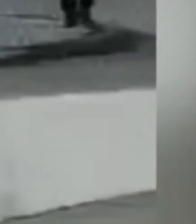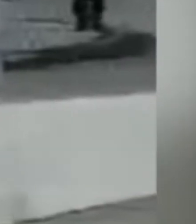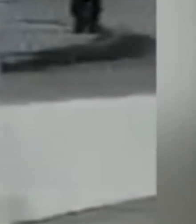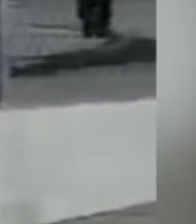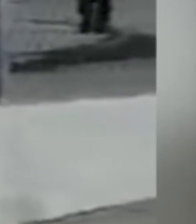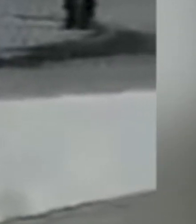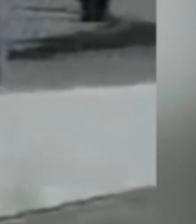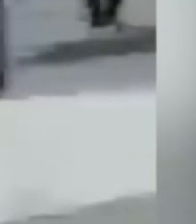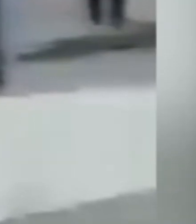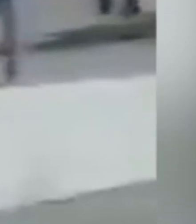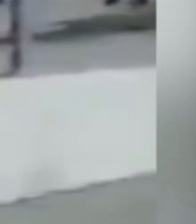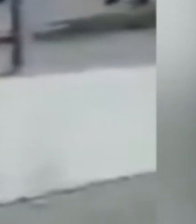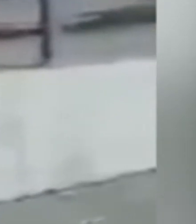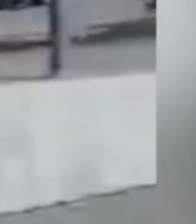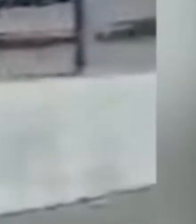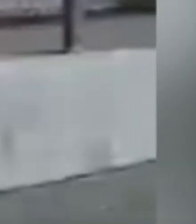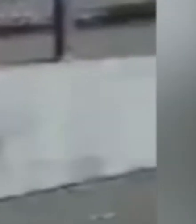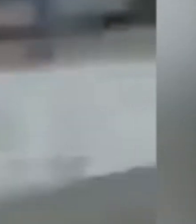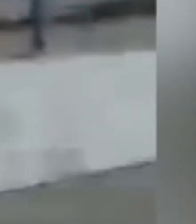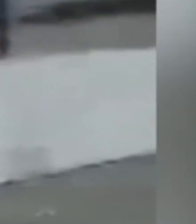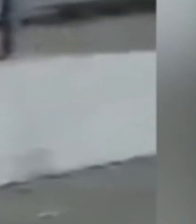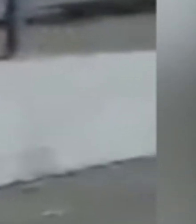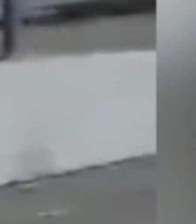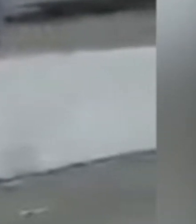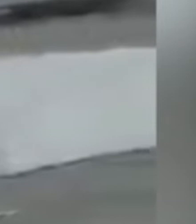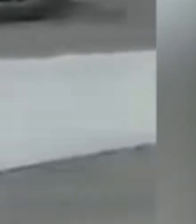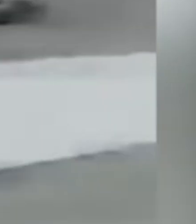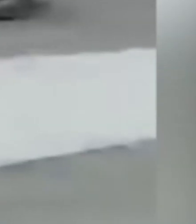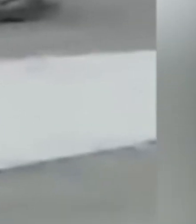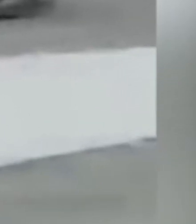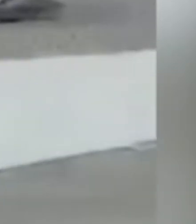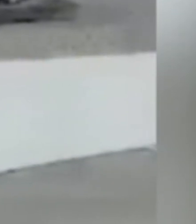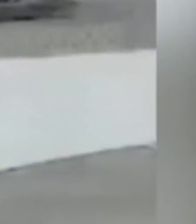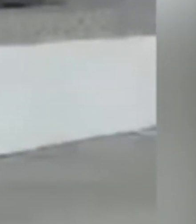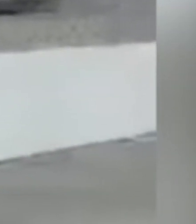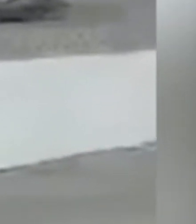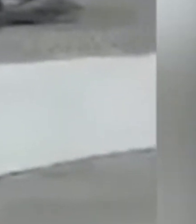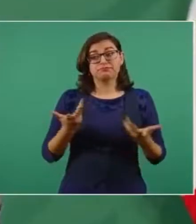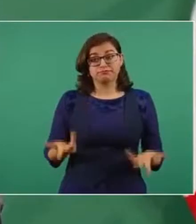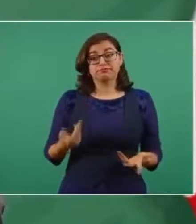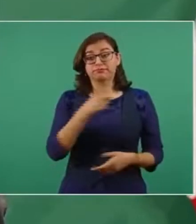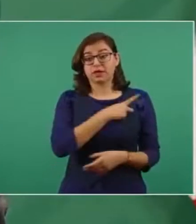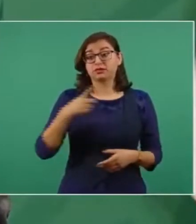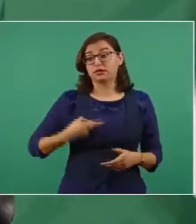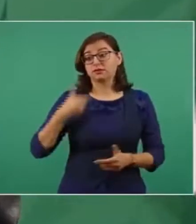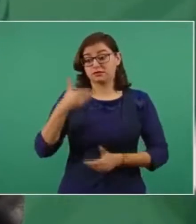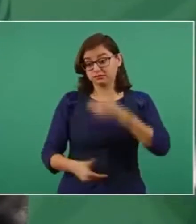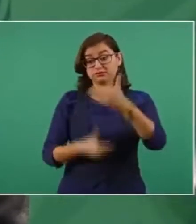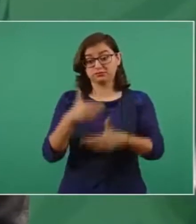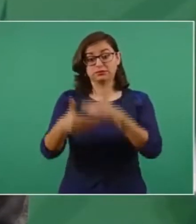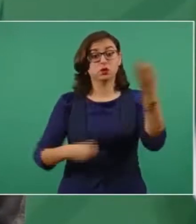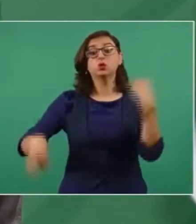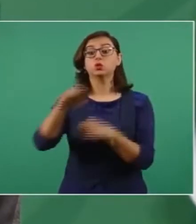luego de que ayer fueran liberadas 74 mujeres normalistas detenidas en las protestas del 18 de mayo en Chiapas. El presidente Andrés Manuel